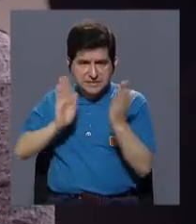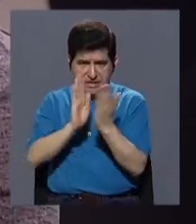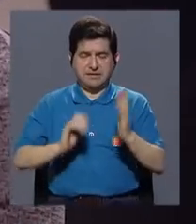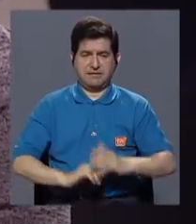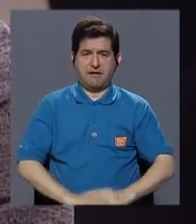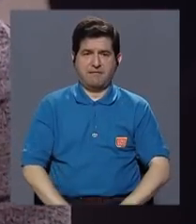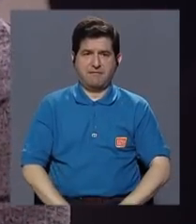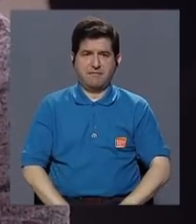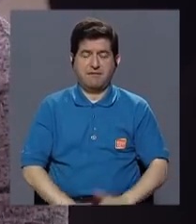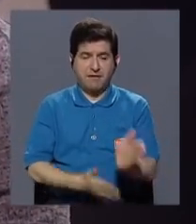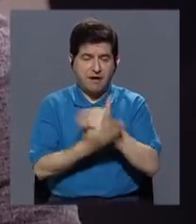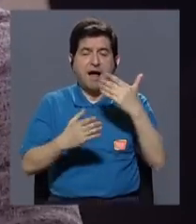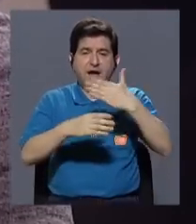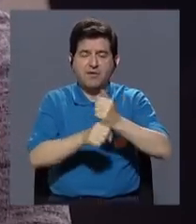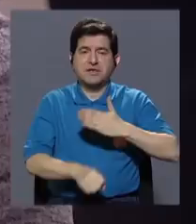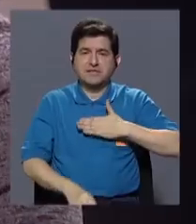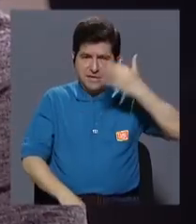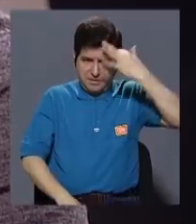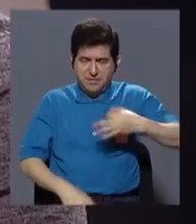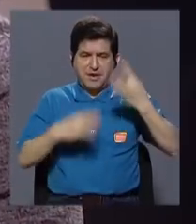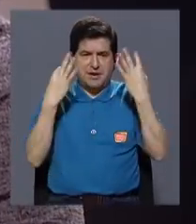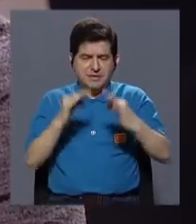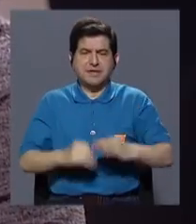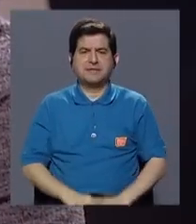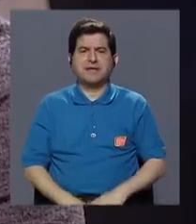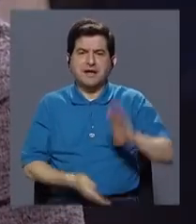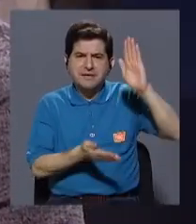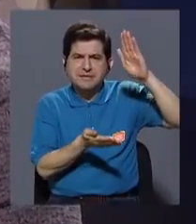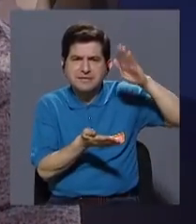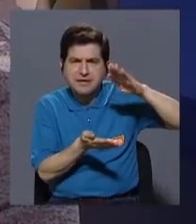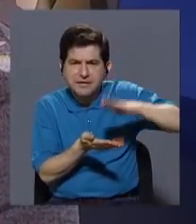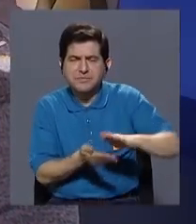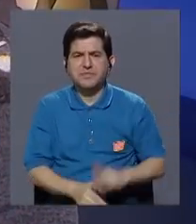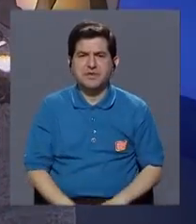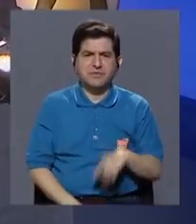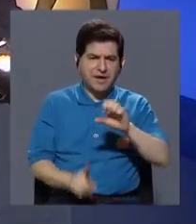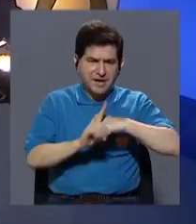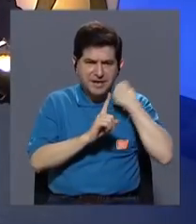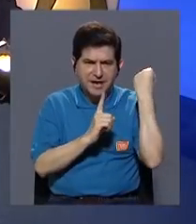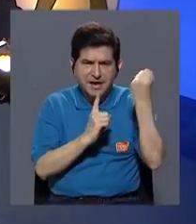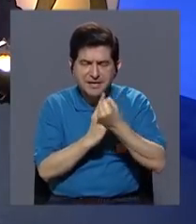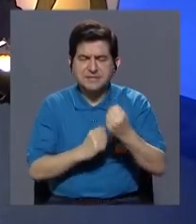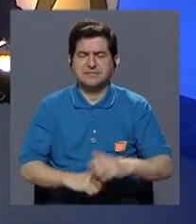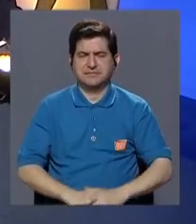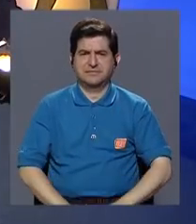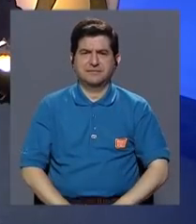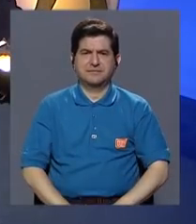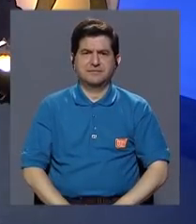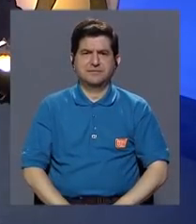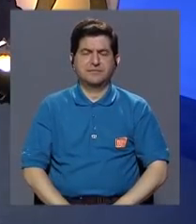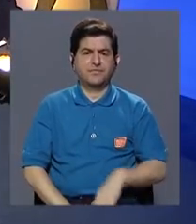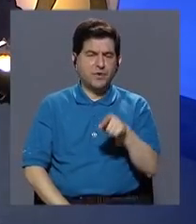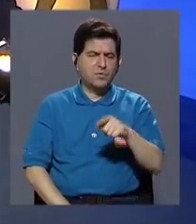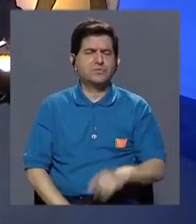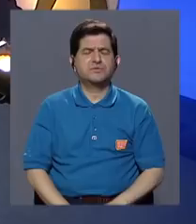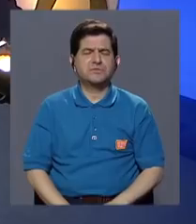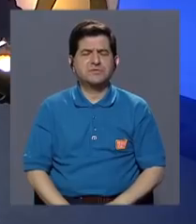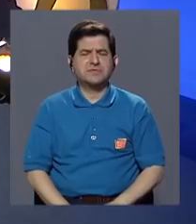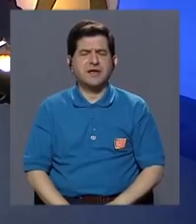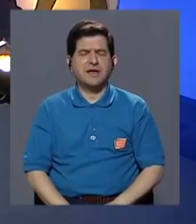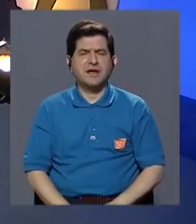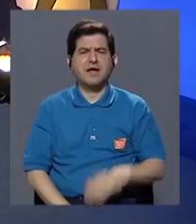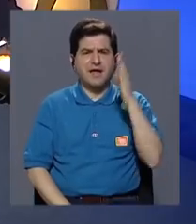vamos a hacer algo desde mi posición para tratar de bajar estas paredes recientes por contados alguna anécdota